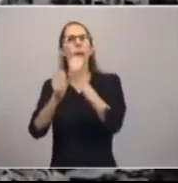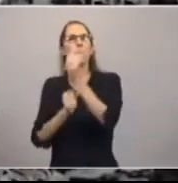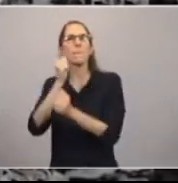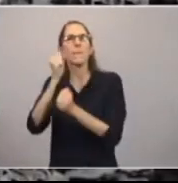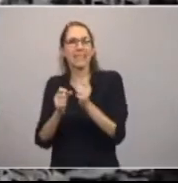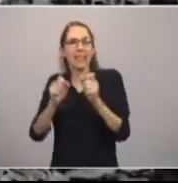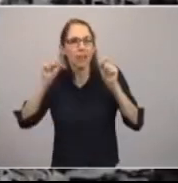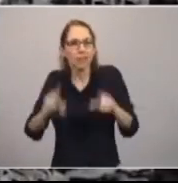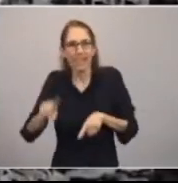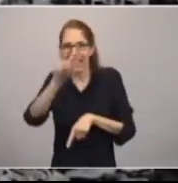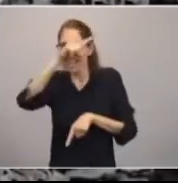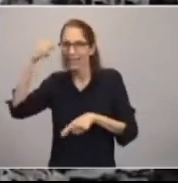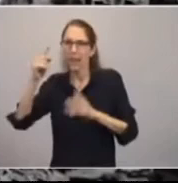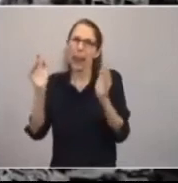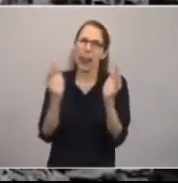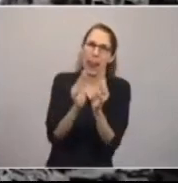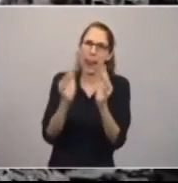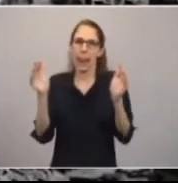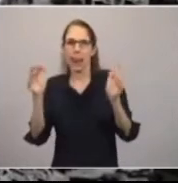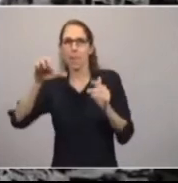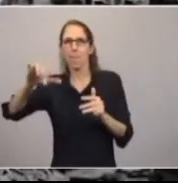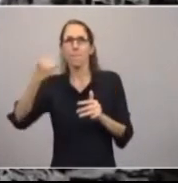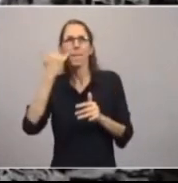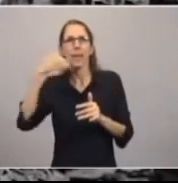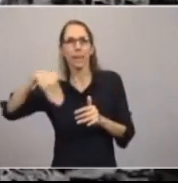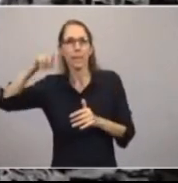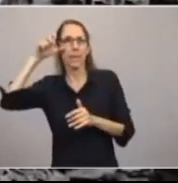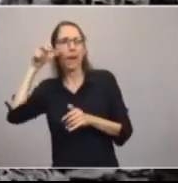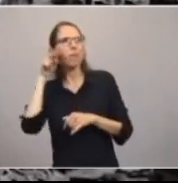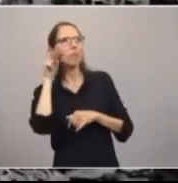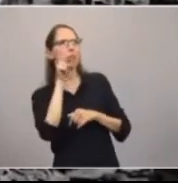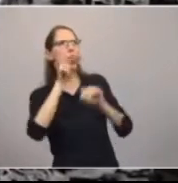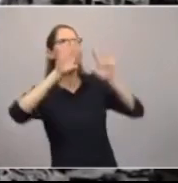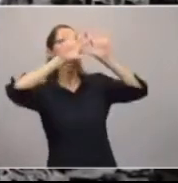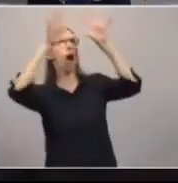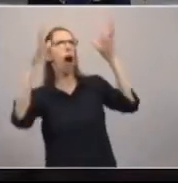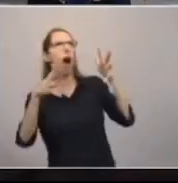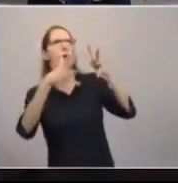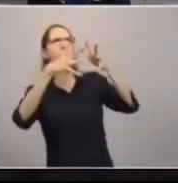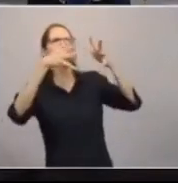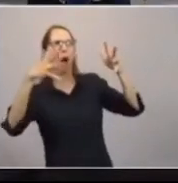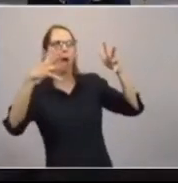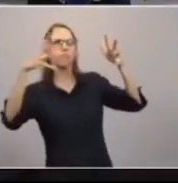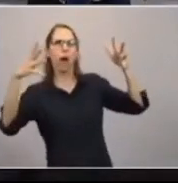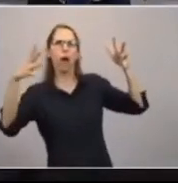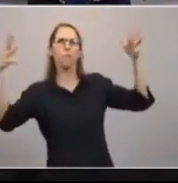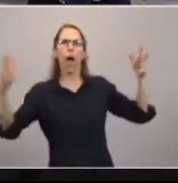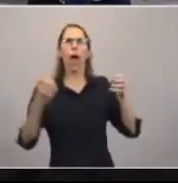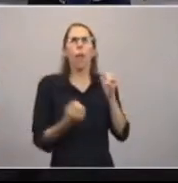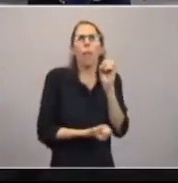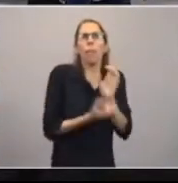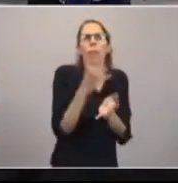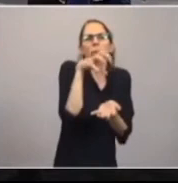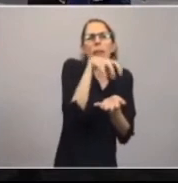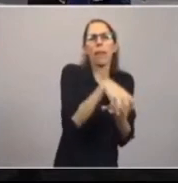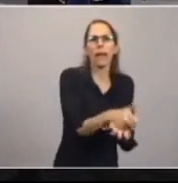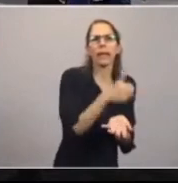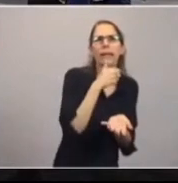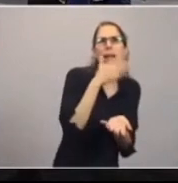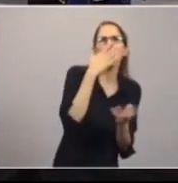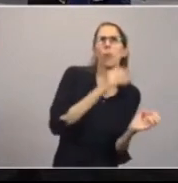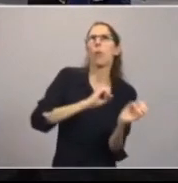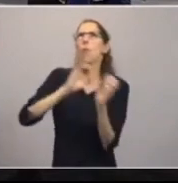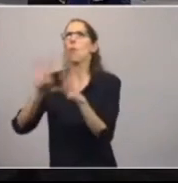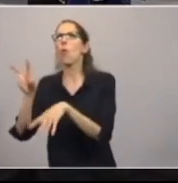que construye con esfuerzo y se expande de Quilmes a Varela y compra las máquinas, y no, lo mira con tanto orgullo, me lo decía